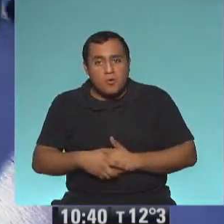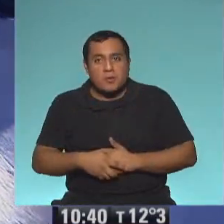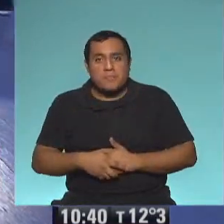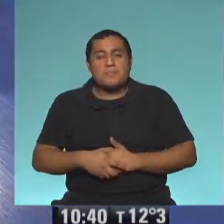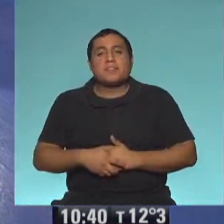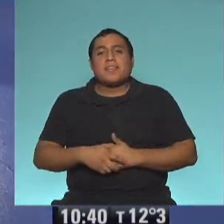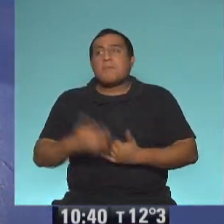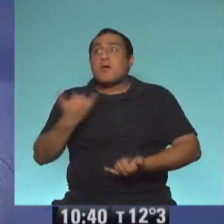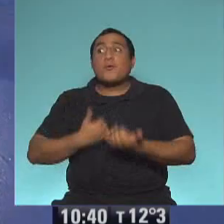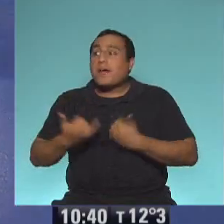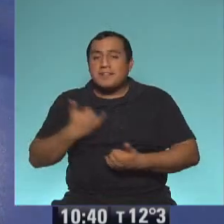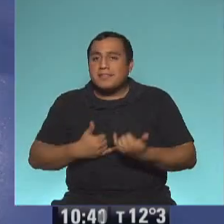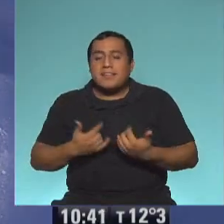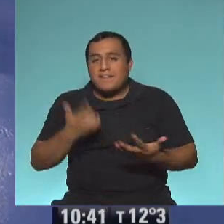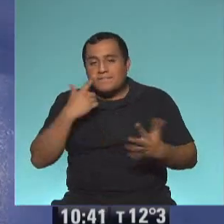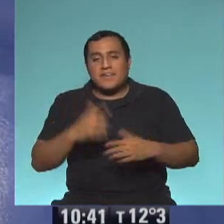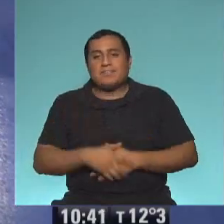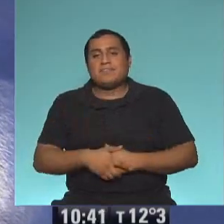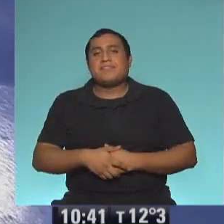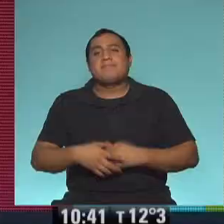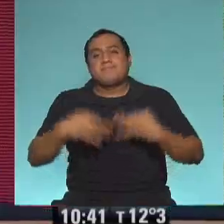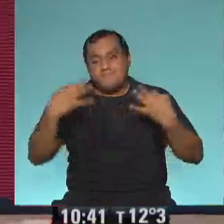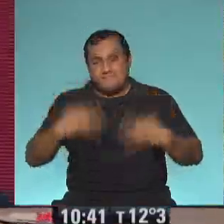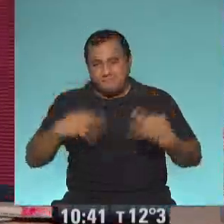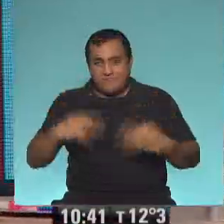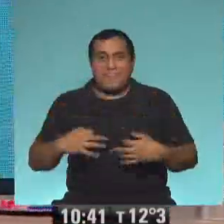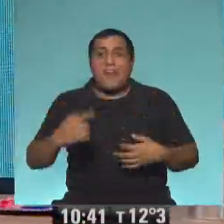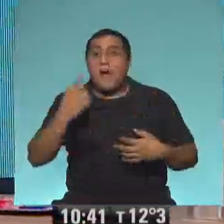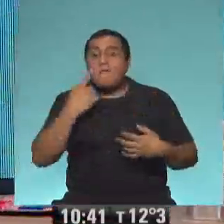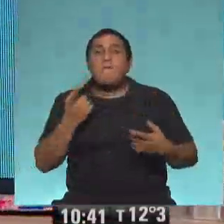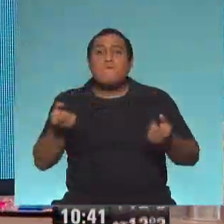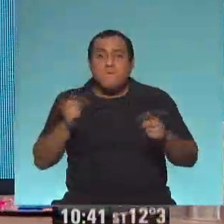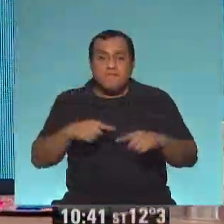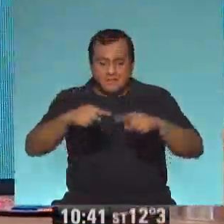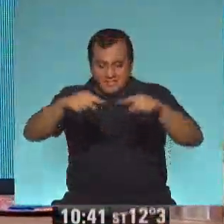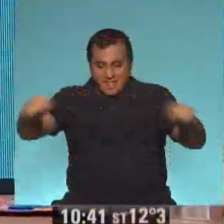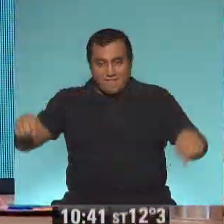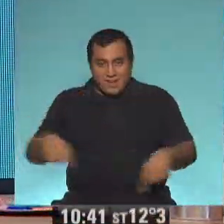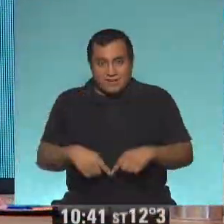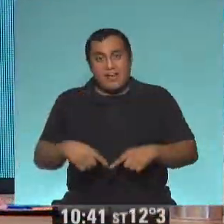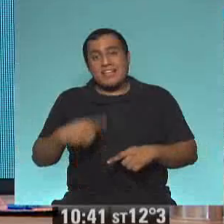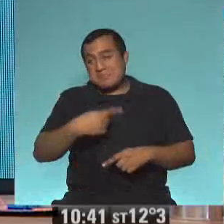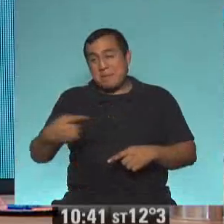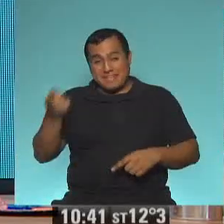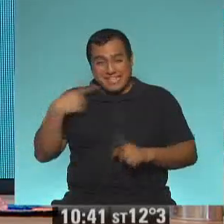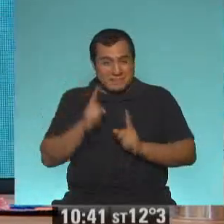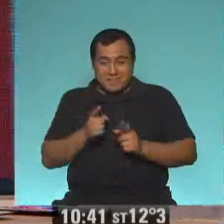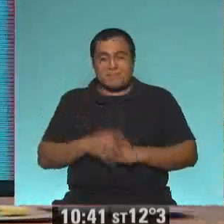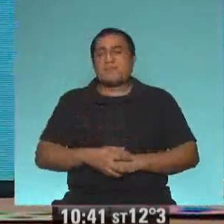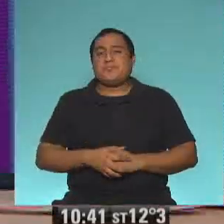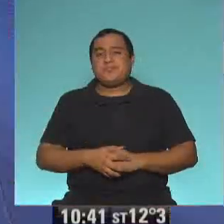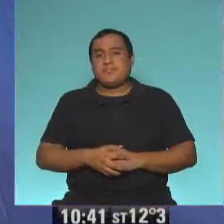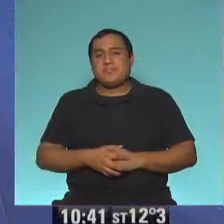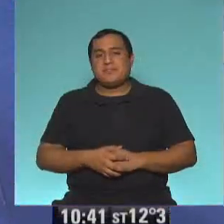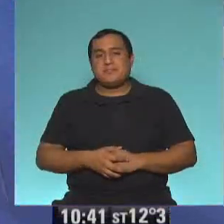acá, cuéntanos el dado. Ahí está. Bien, vamos a volver a usar el tablero que usamos la semana pasada. Sí. ¿Se acuerdan?